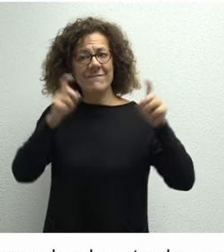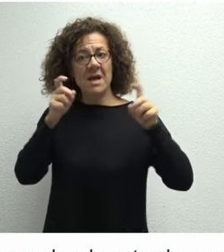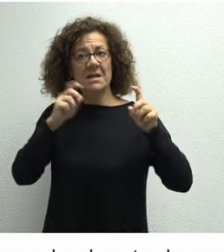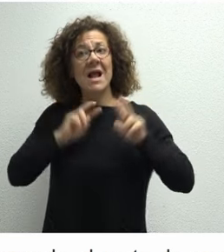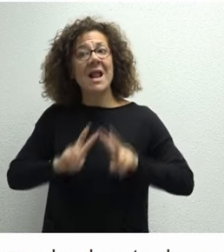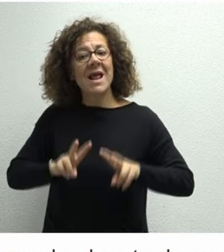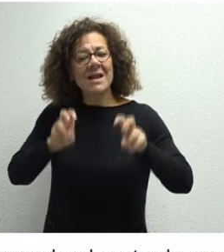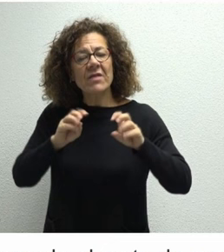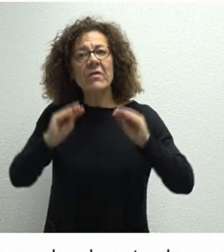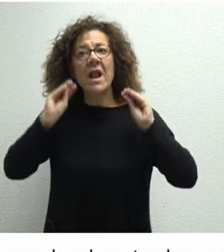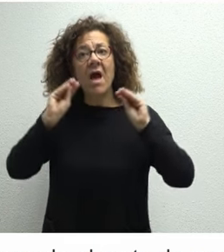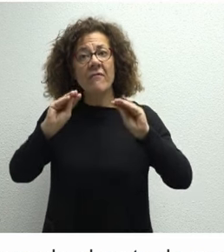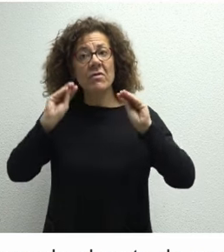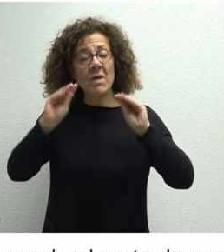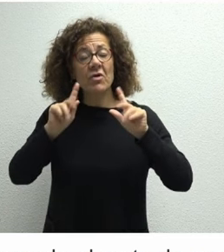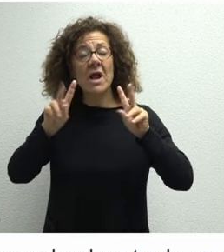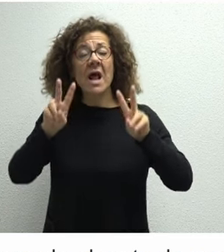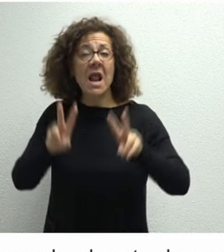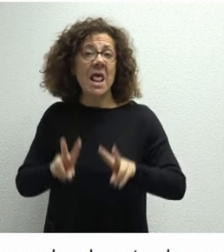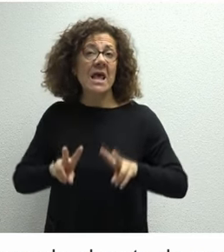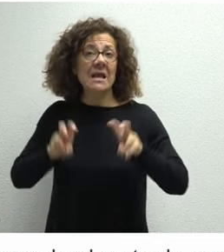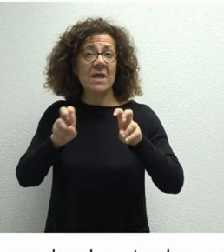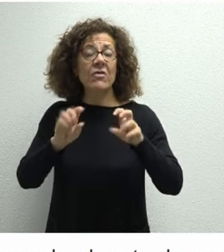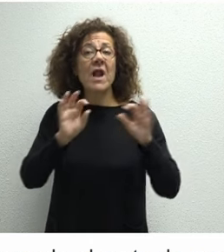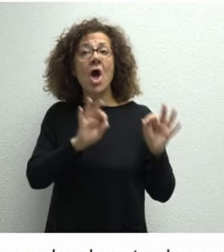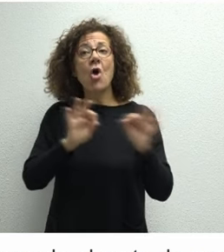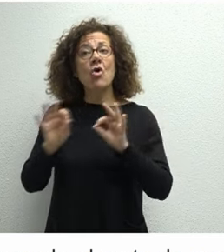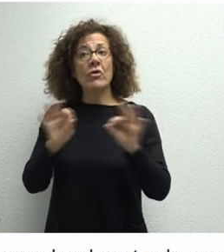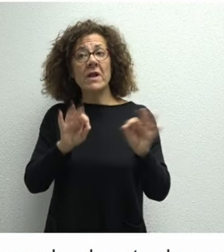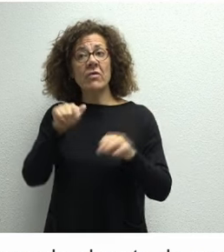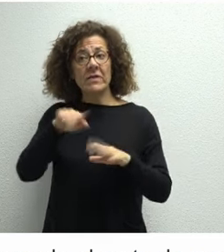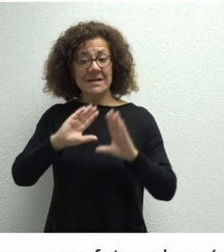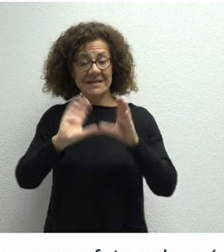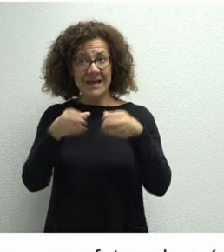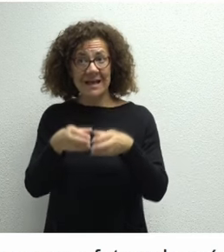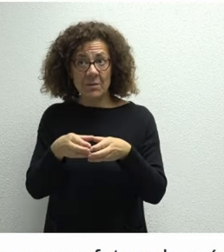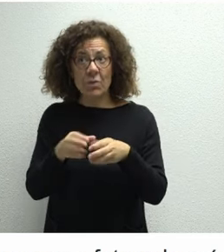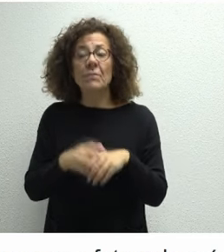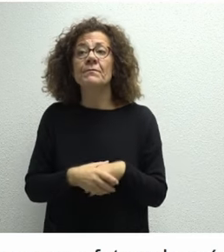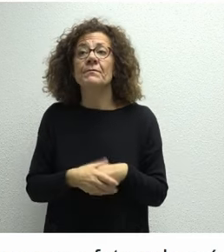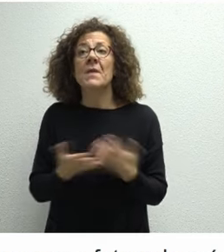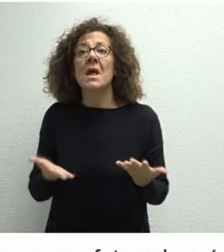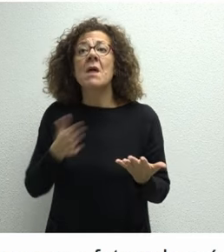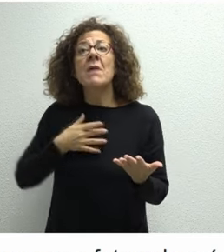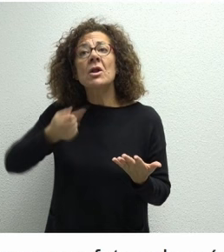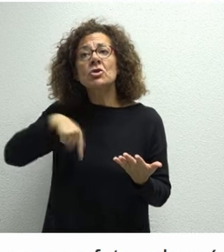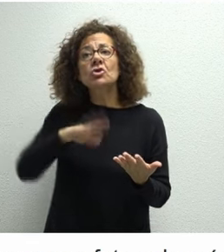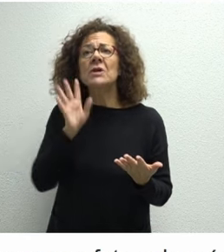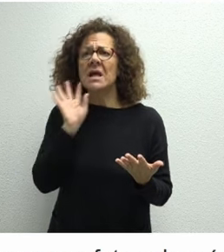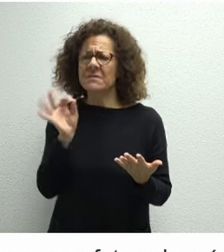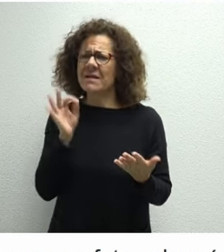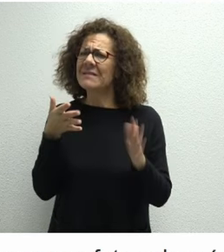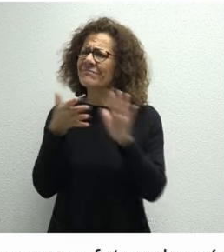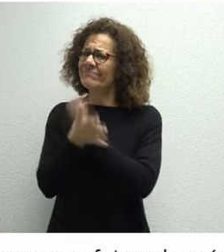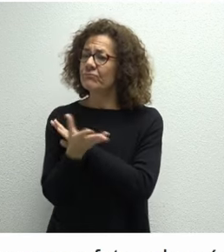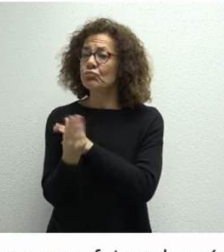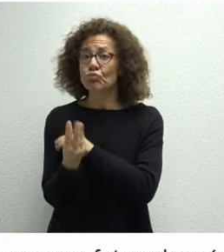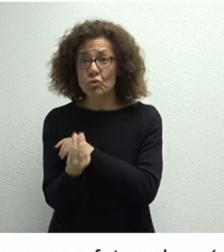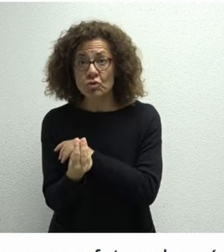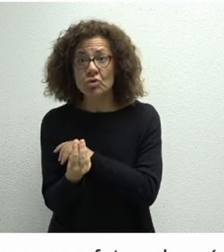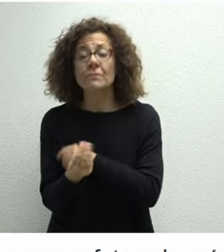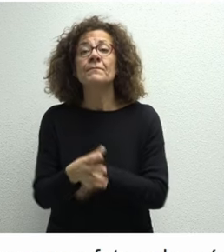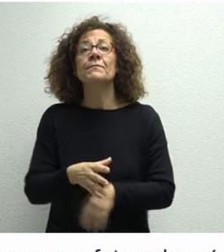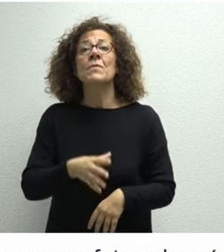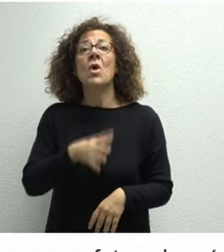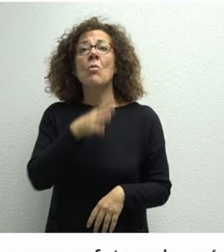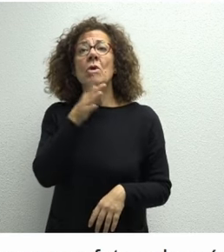inicio de de la formación el inicio de la de la coordinación de este de este equipo y bueno para nosotros verdad que dice mucho porque bueno eh